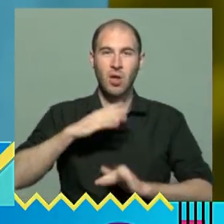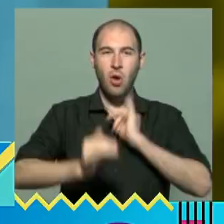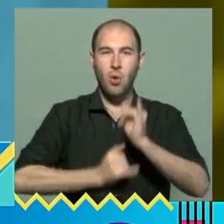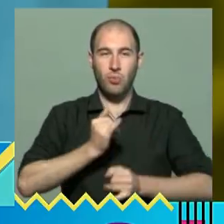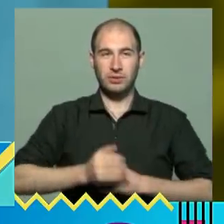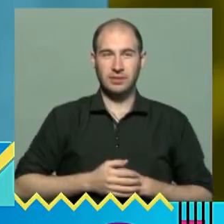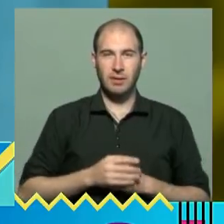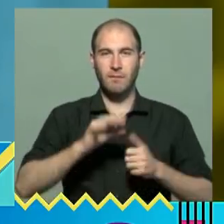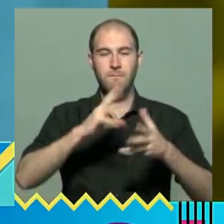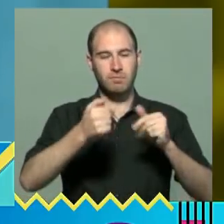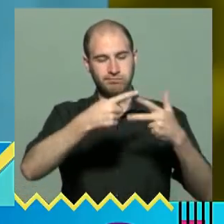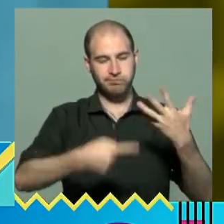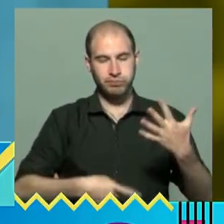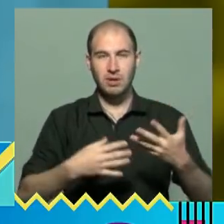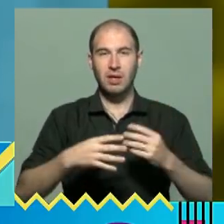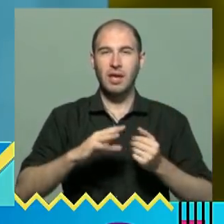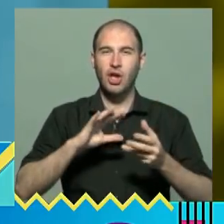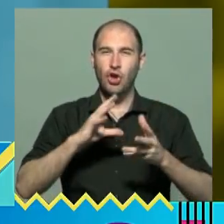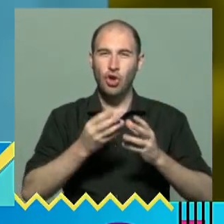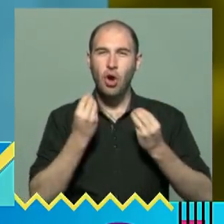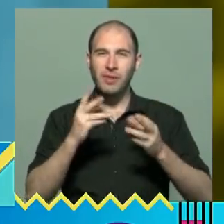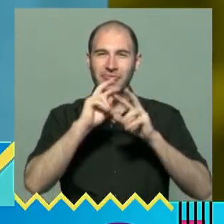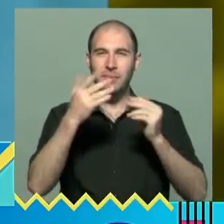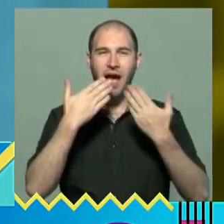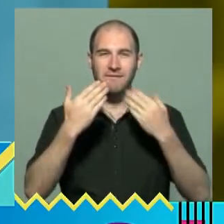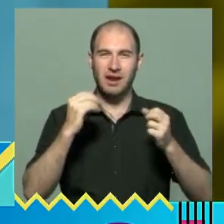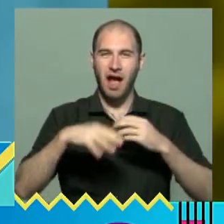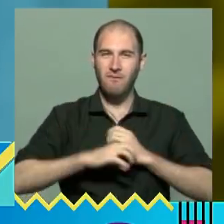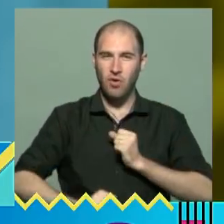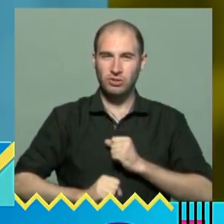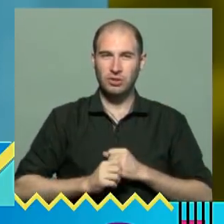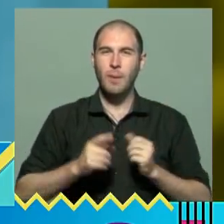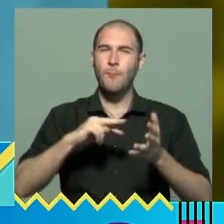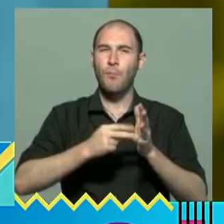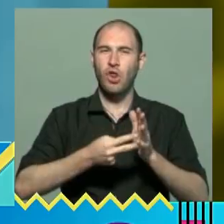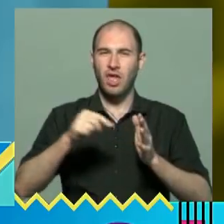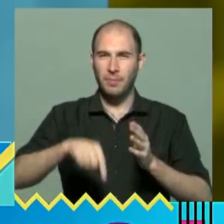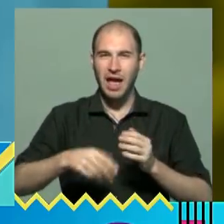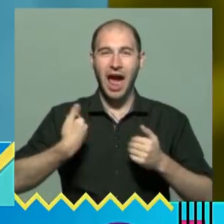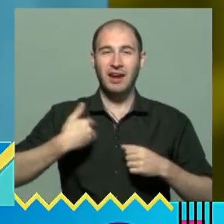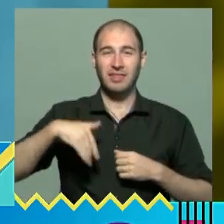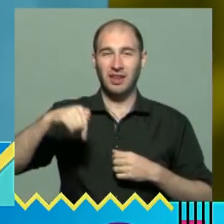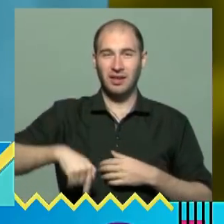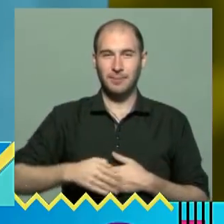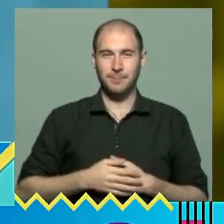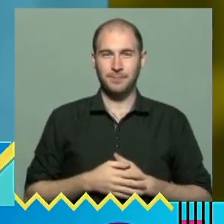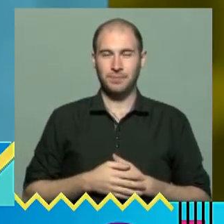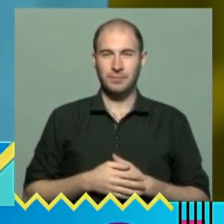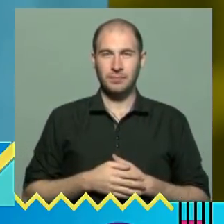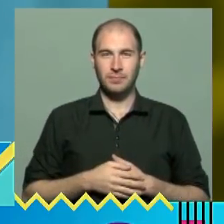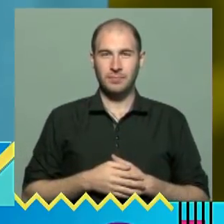de varias formas, ¿sí? de abordar el tema del aborto, una situación, una problemática que en Argentina